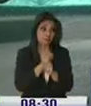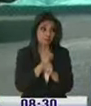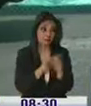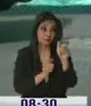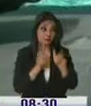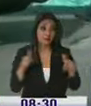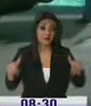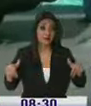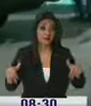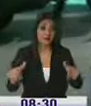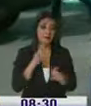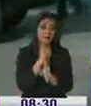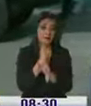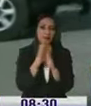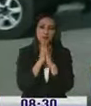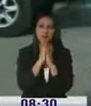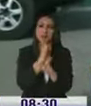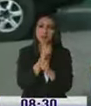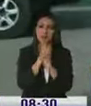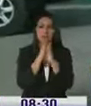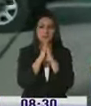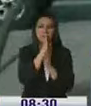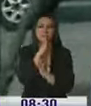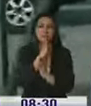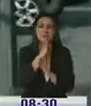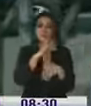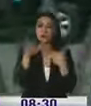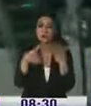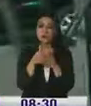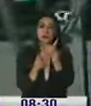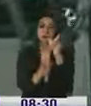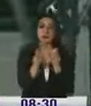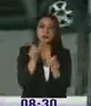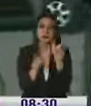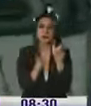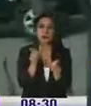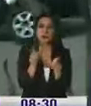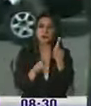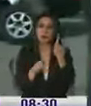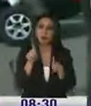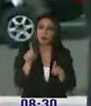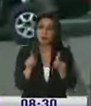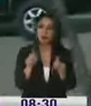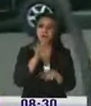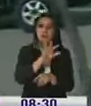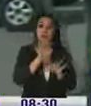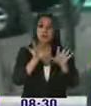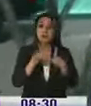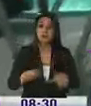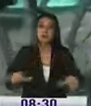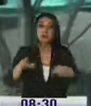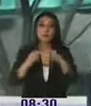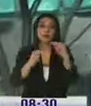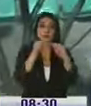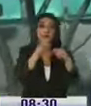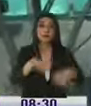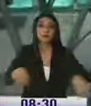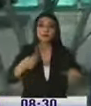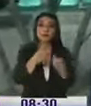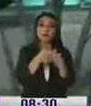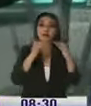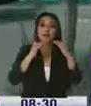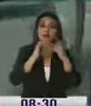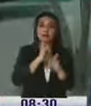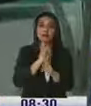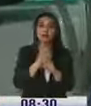peatones sobre todo, ¿no? Sí, hay que pedirle paciencia a todos los ciudadanos que están con alguno de esos 57 frentes de obra al lado de sus casas. Una